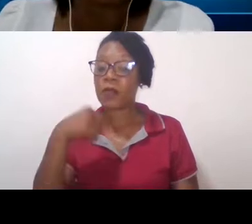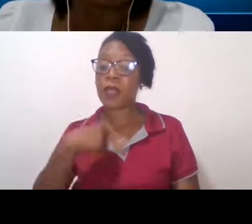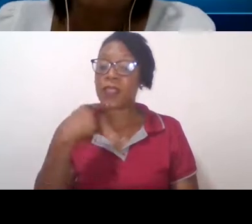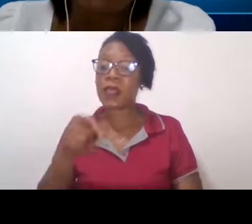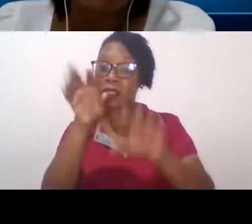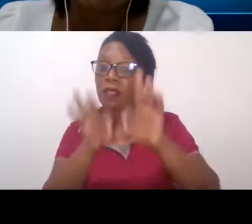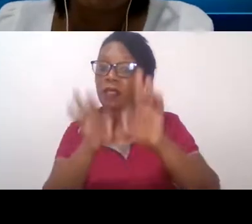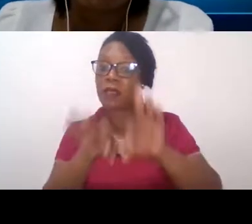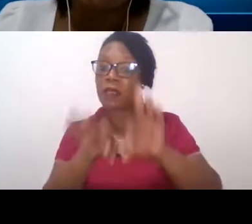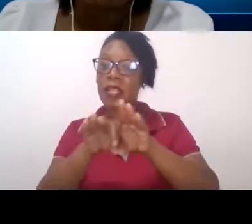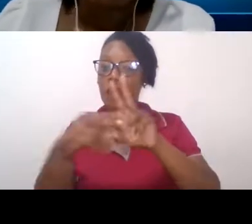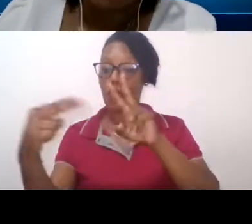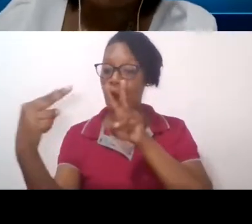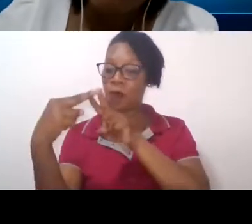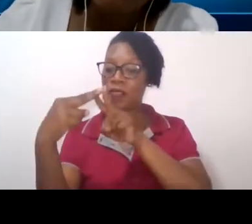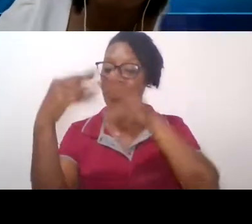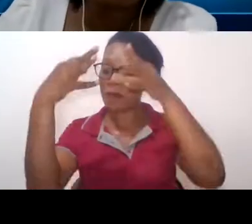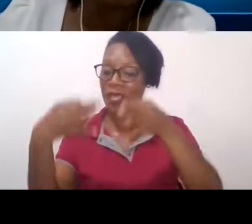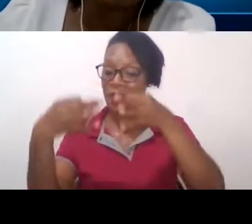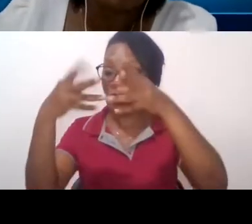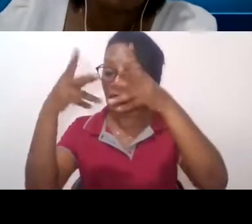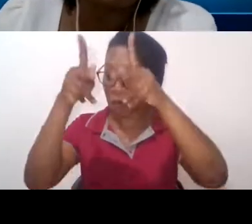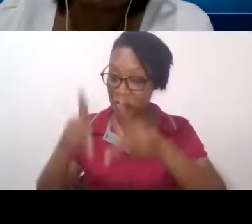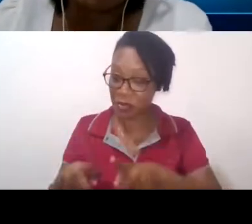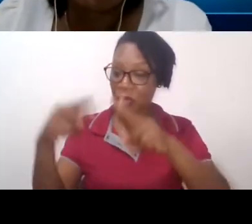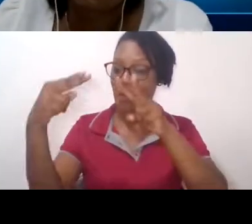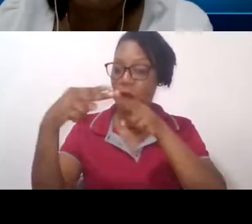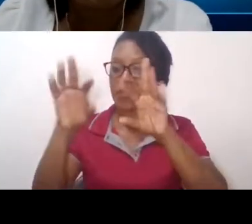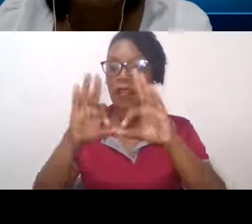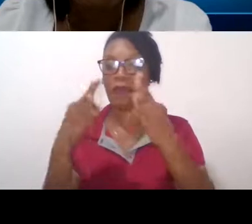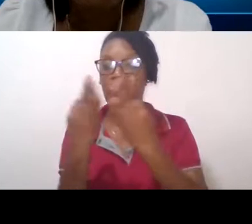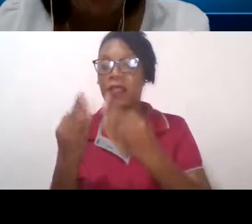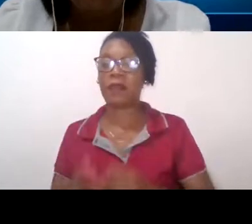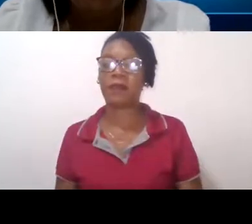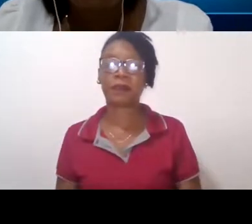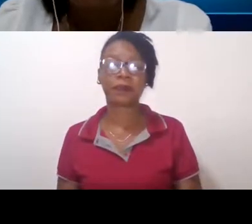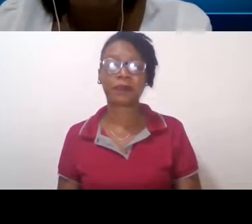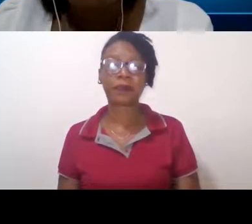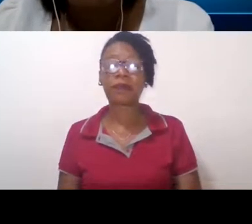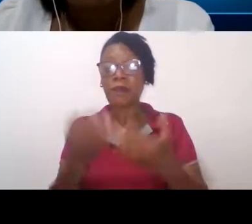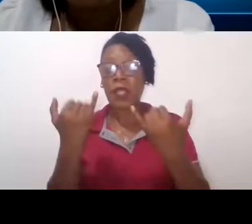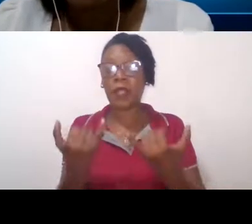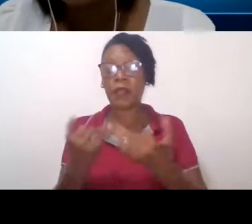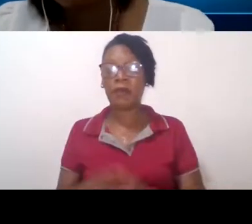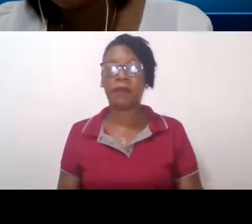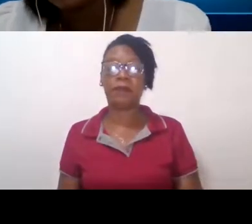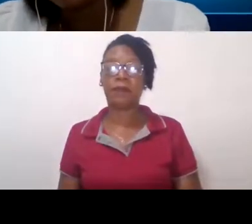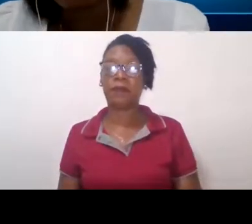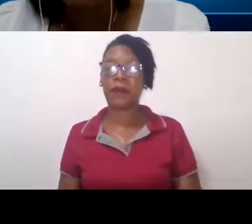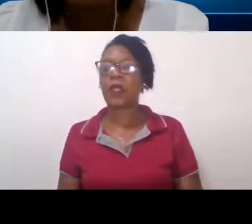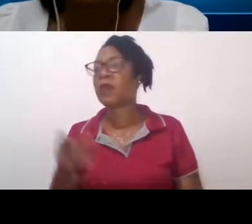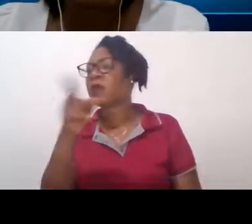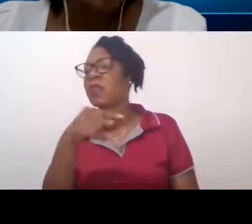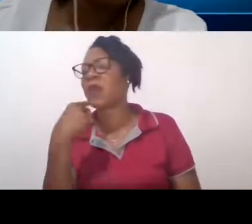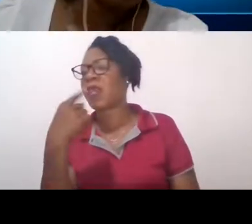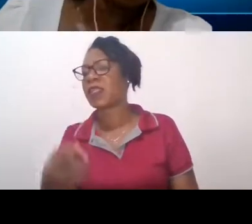conozcamos a la persona, a la familia y al entorno. Ahora, y ustedes me van a decir,